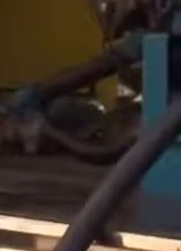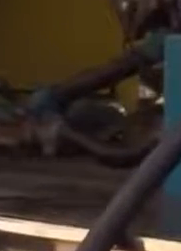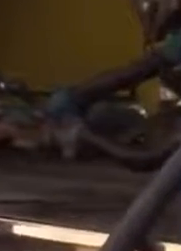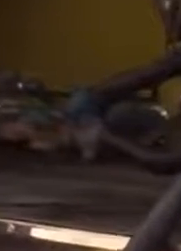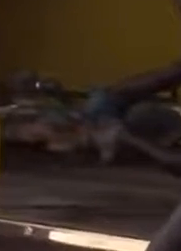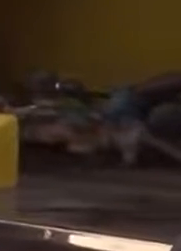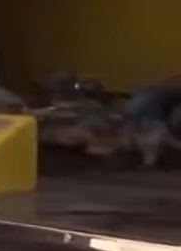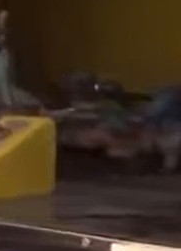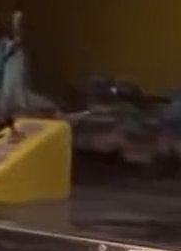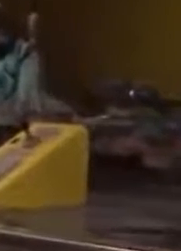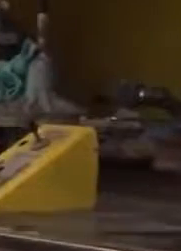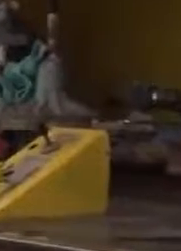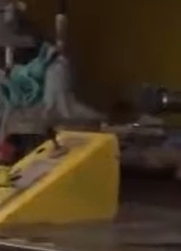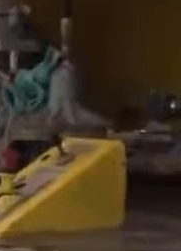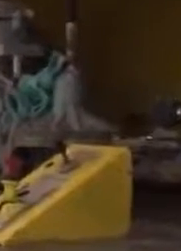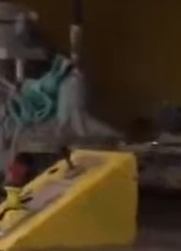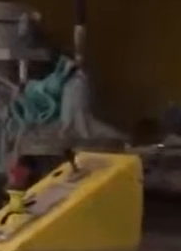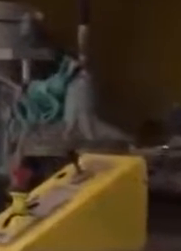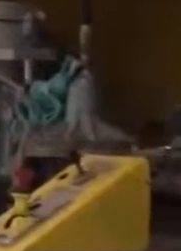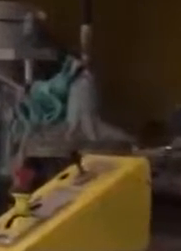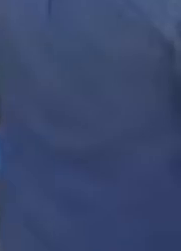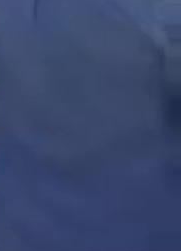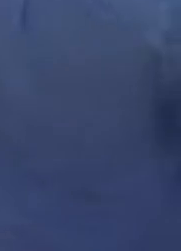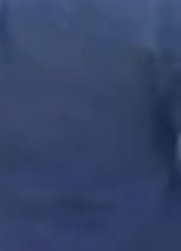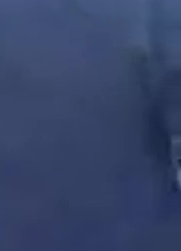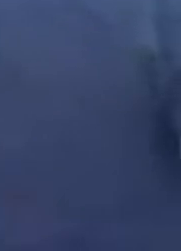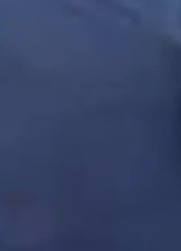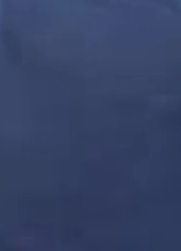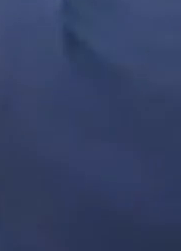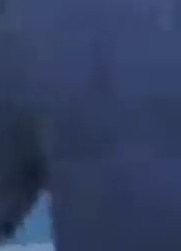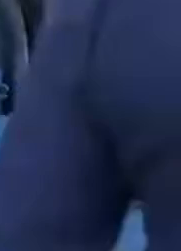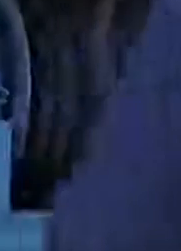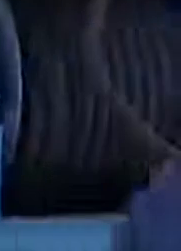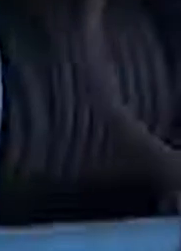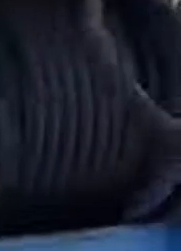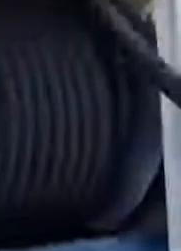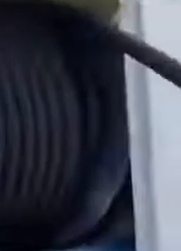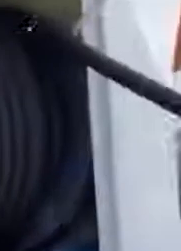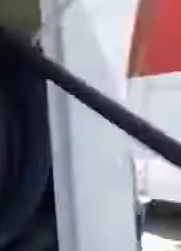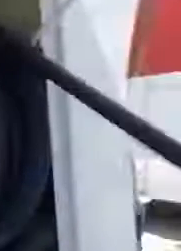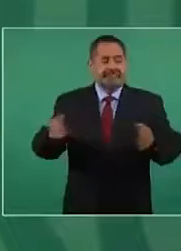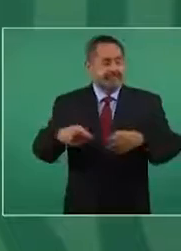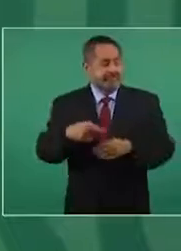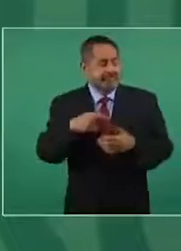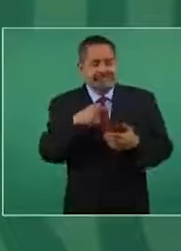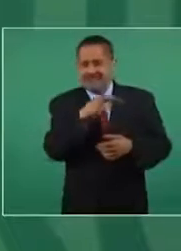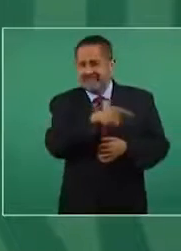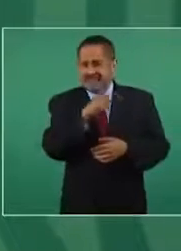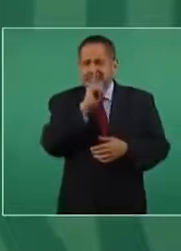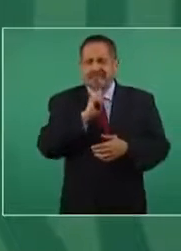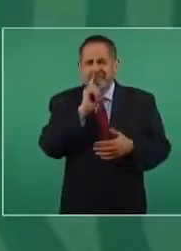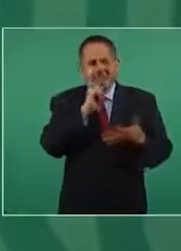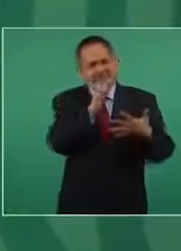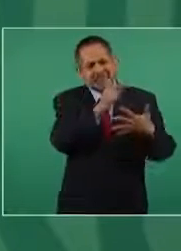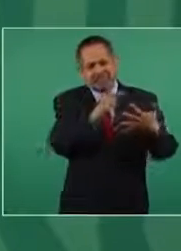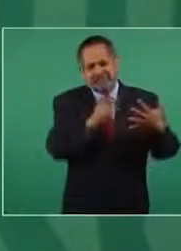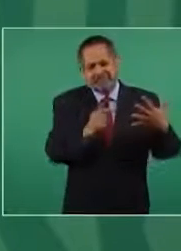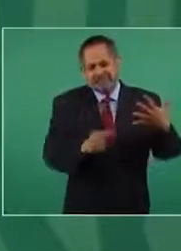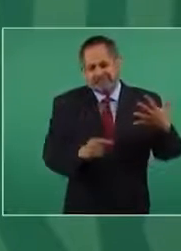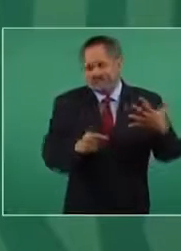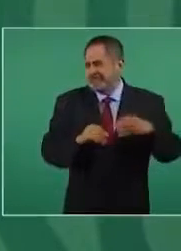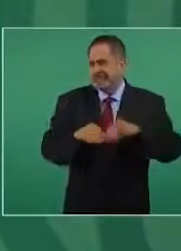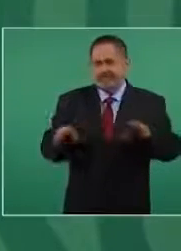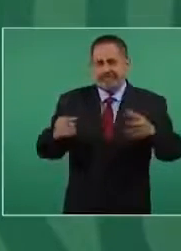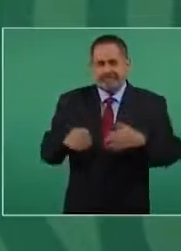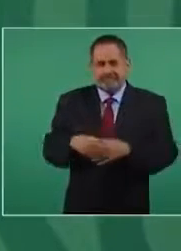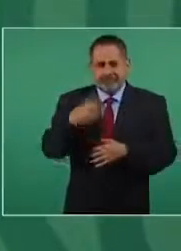la ineficiencia fue la característica principal de las empresas paraestatales. Vamos, un burócrata, un buen burócrata que maneja el dinero